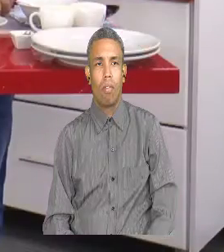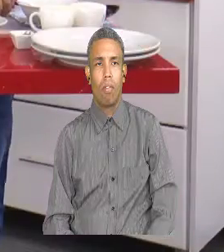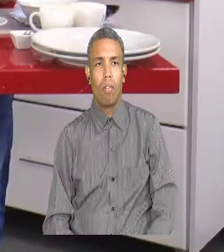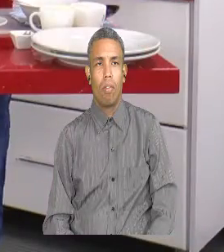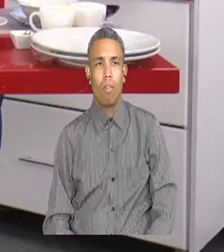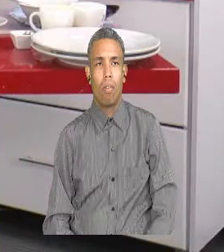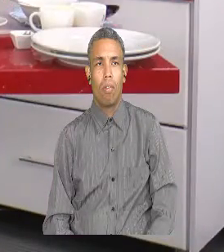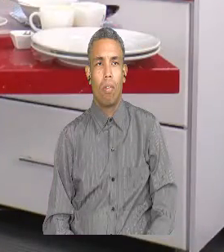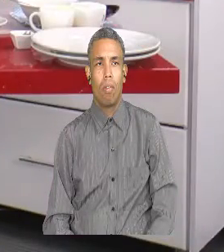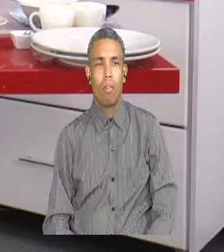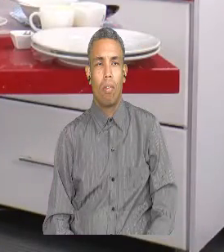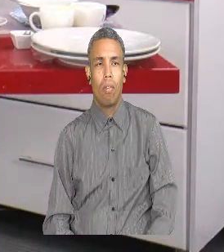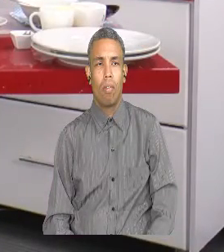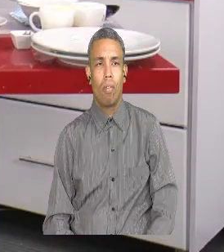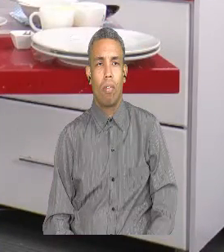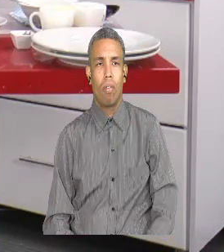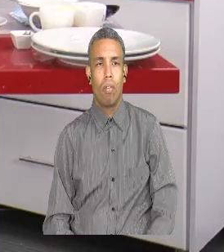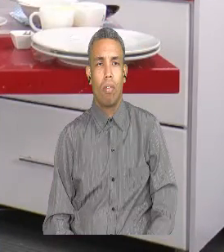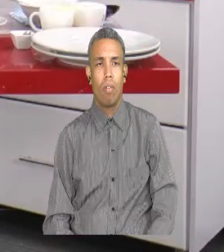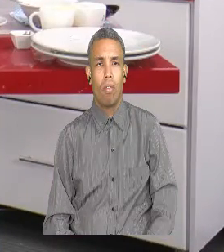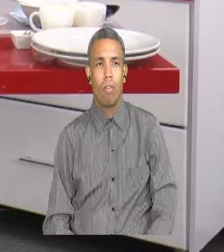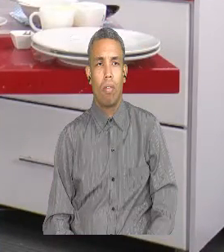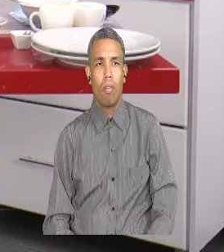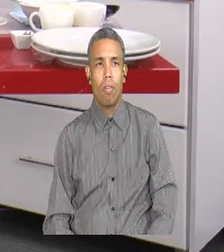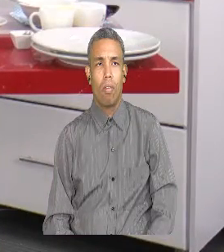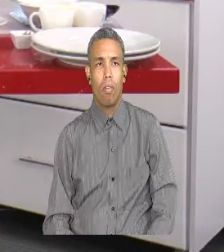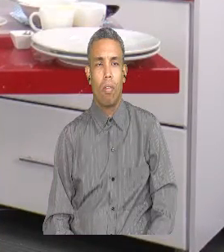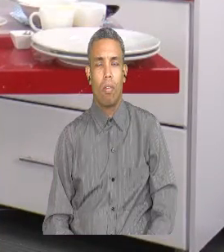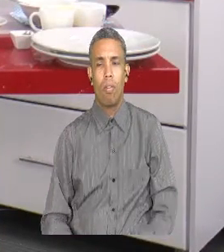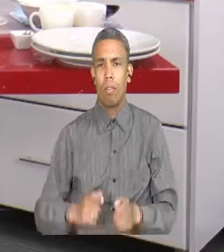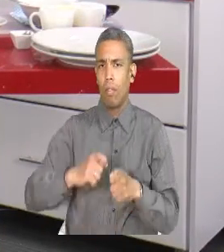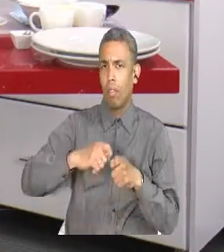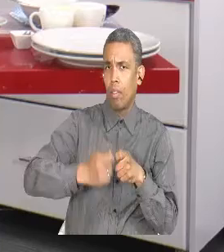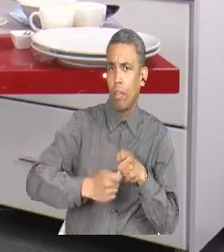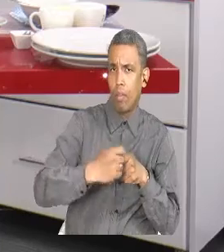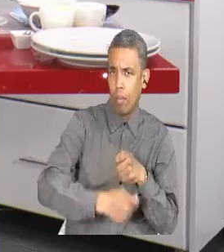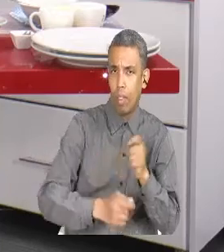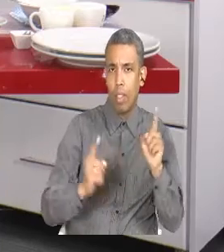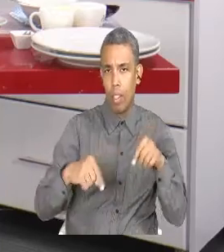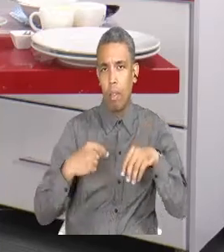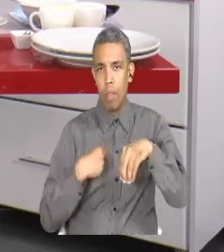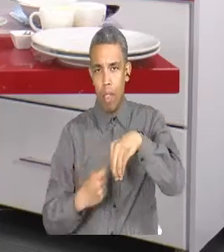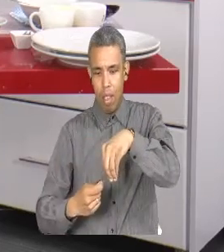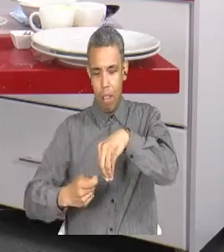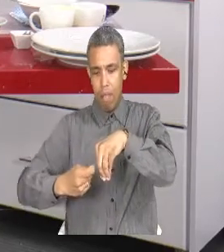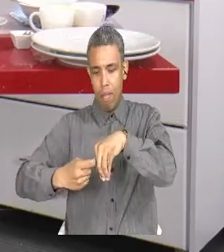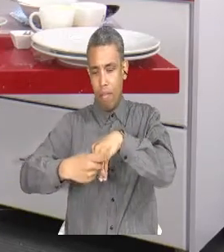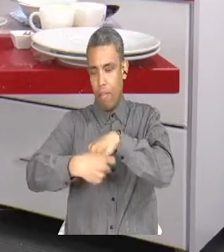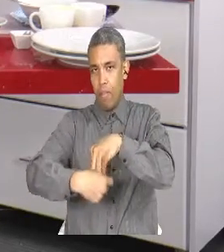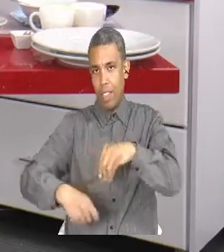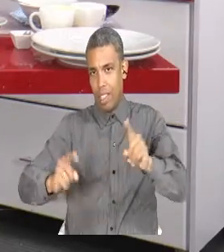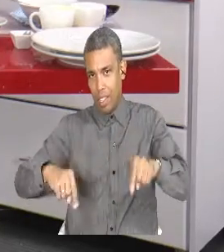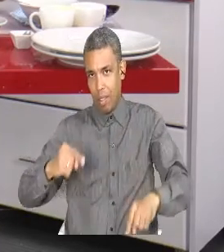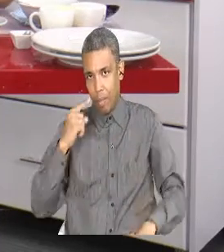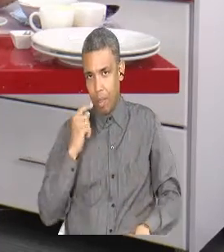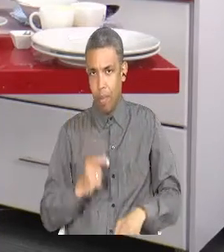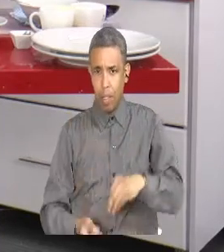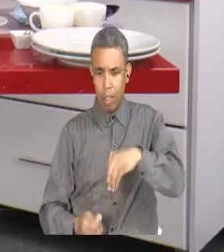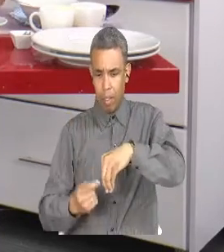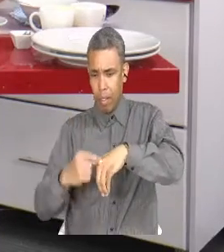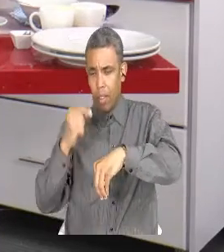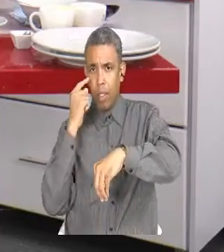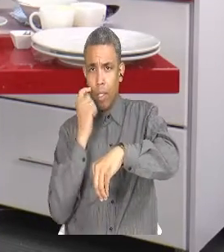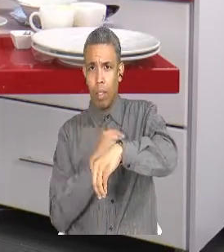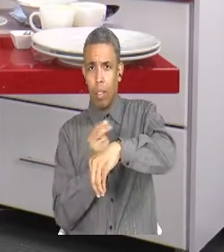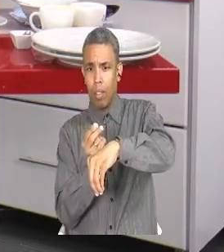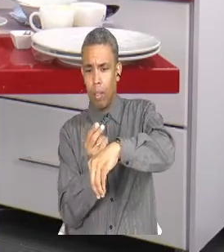Así, pongámoslos acá. Ajá. Y la fresa, igual la fresa es para decorar. Okay, ¿se, entonces, ¿se le quita la conchita, las maticas? Pues,